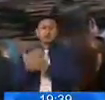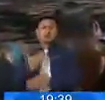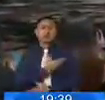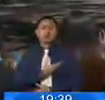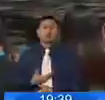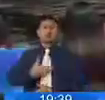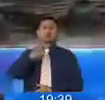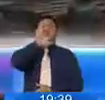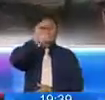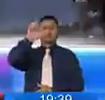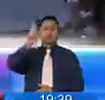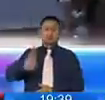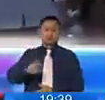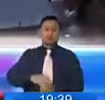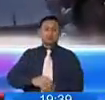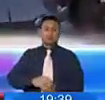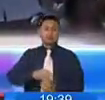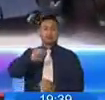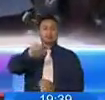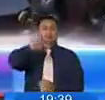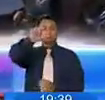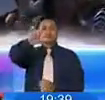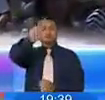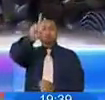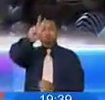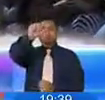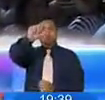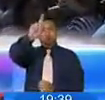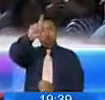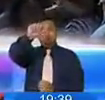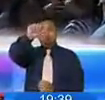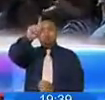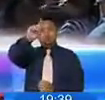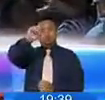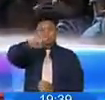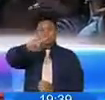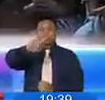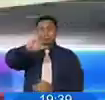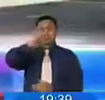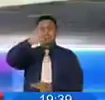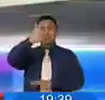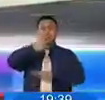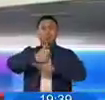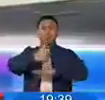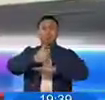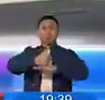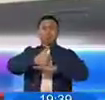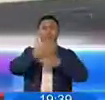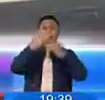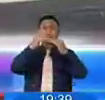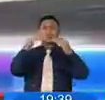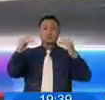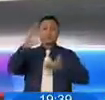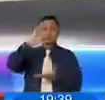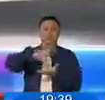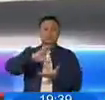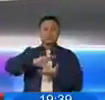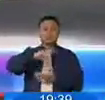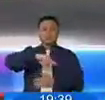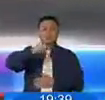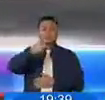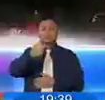presidente de Costa Rica, Carlos Alvarado. El acto se llevó a cabo en la Plaza de la Democracia, ubicada en el centro de San